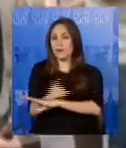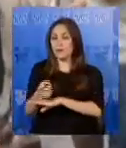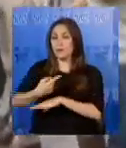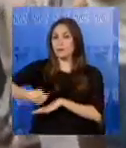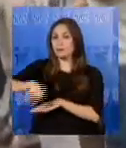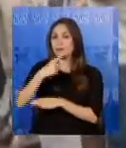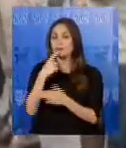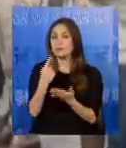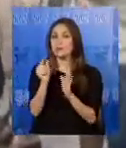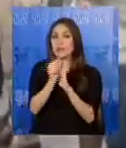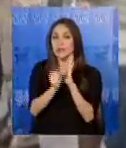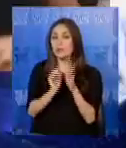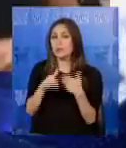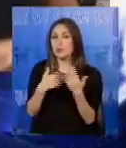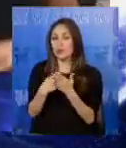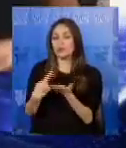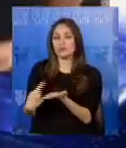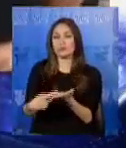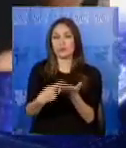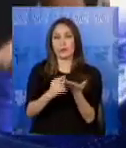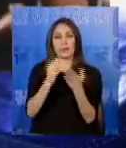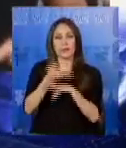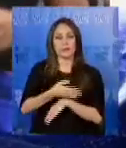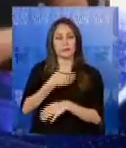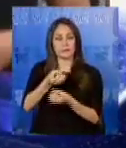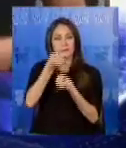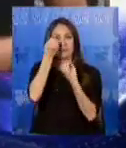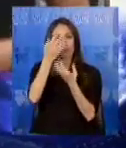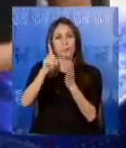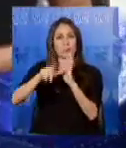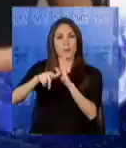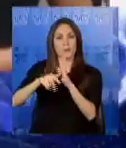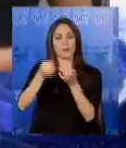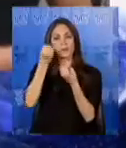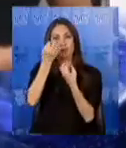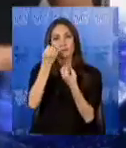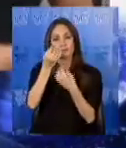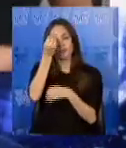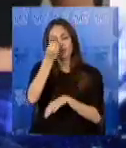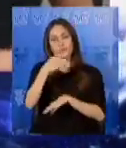Los detalles, amigos televidentes, nosotros se los estaremos informando en las próximas emisiones. Buenas tardes.